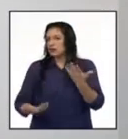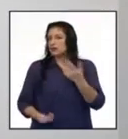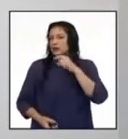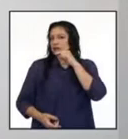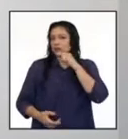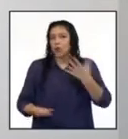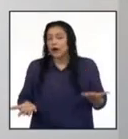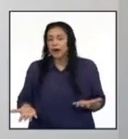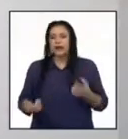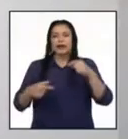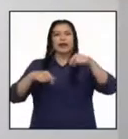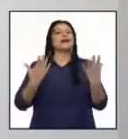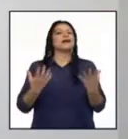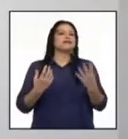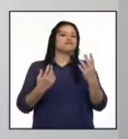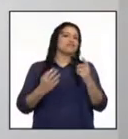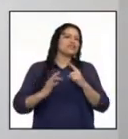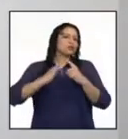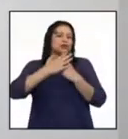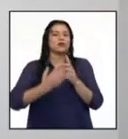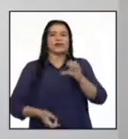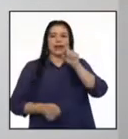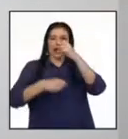las mujeres en el contexto de